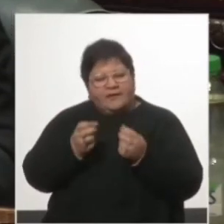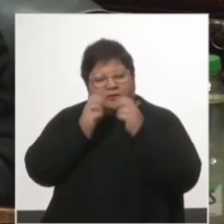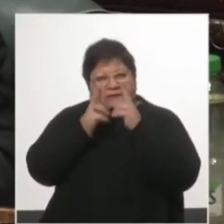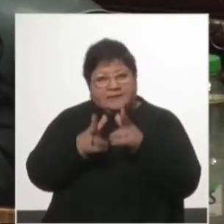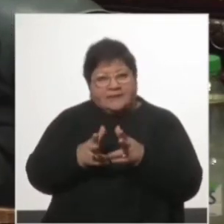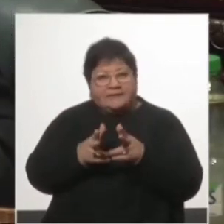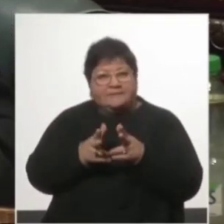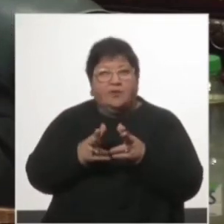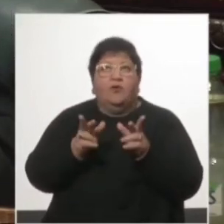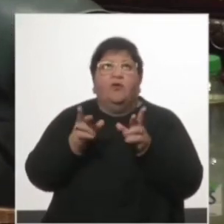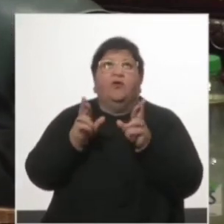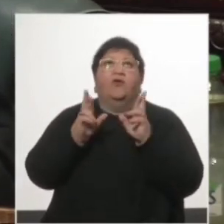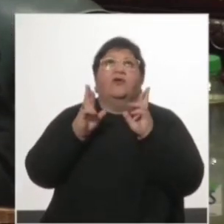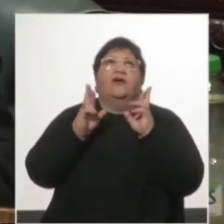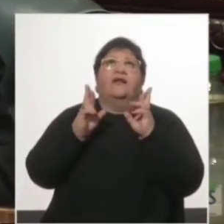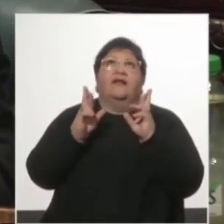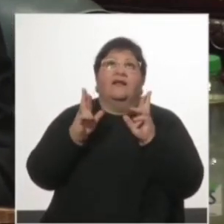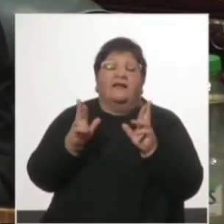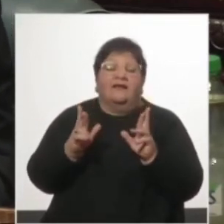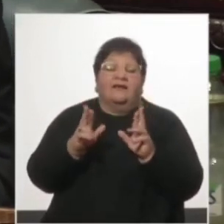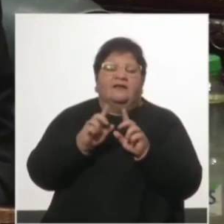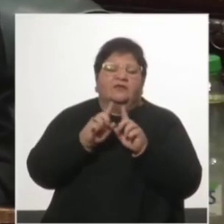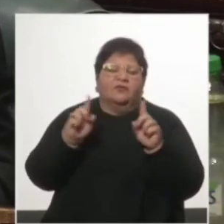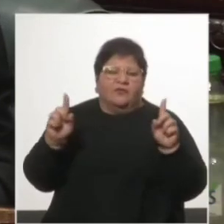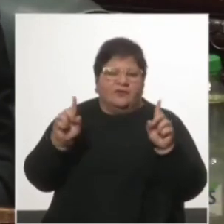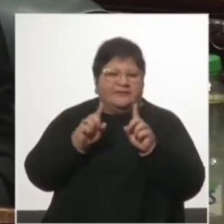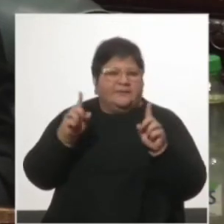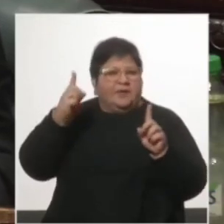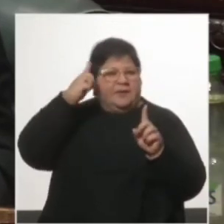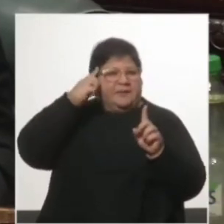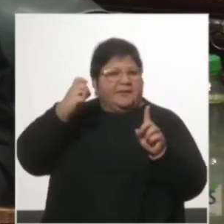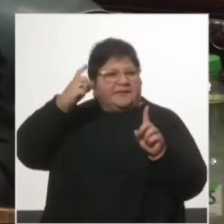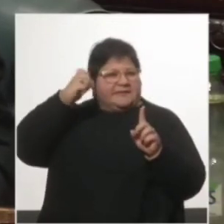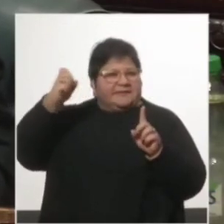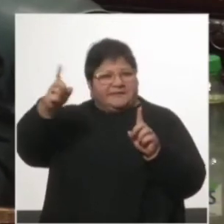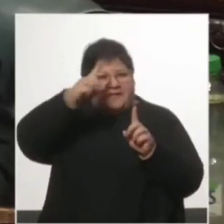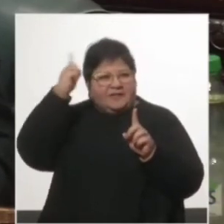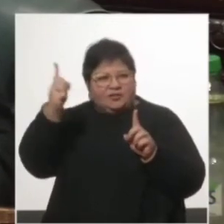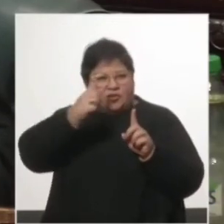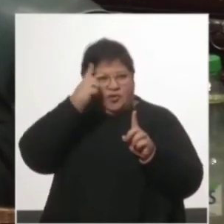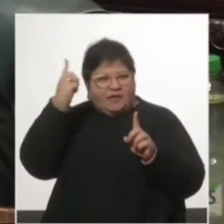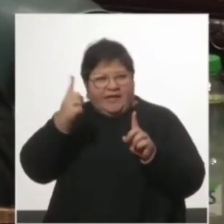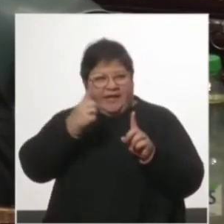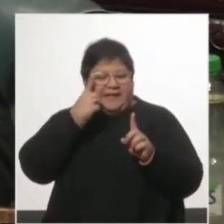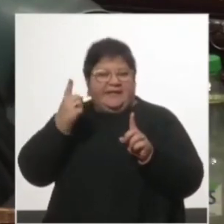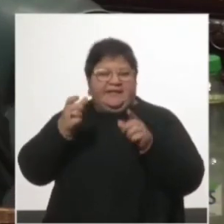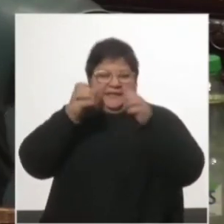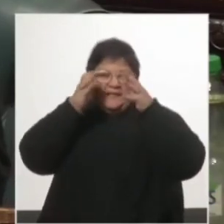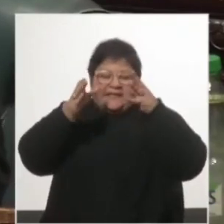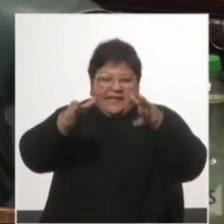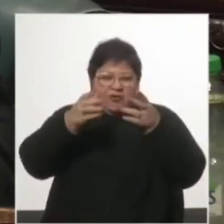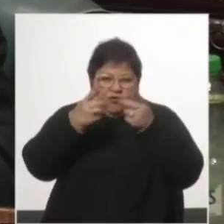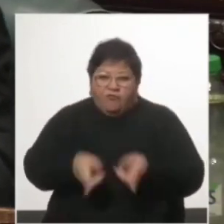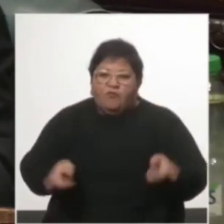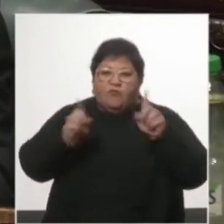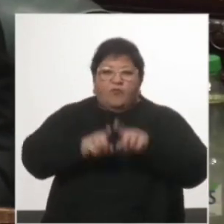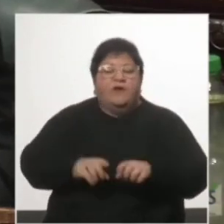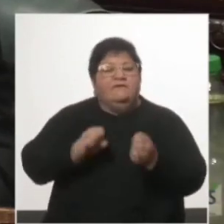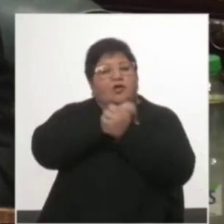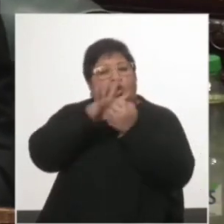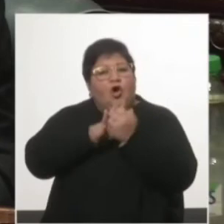Ojalá que no suceda, pero la experiencia internacional está mostrando que hoy hay un riesgo de rebrote de coronavirus en el